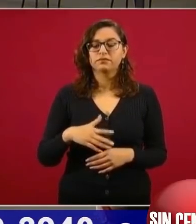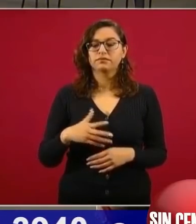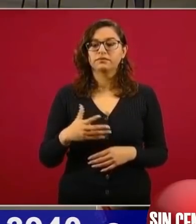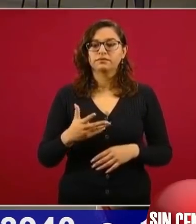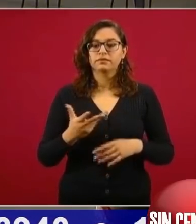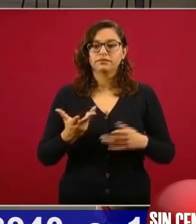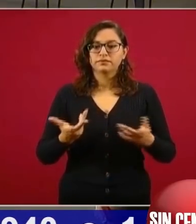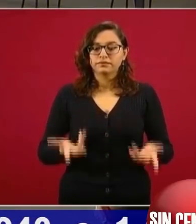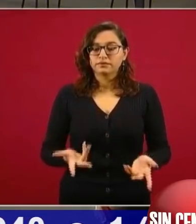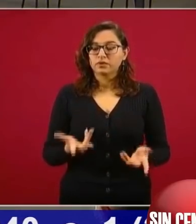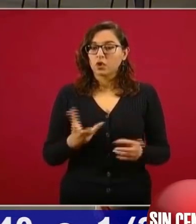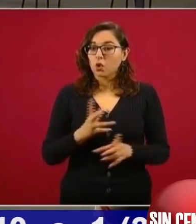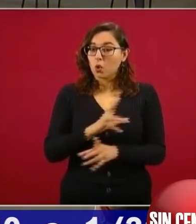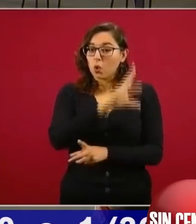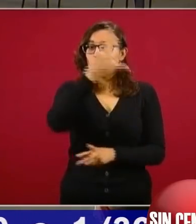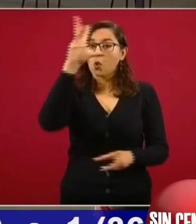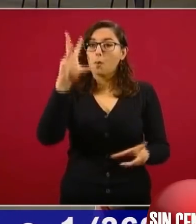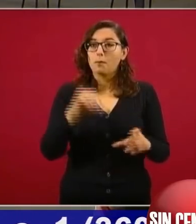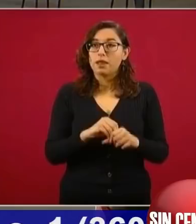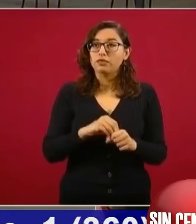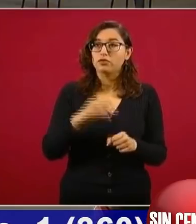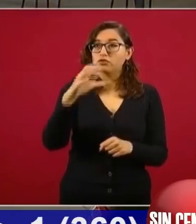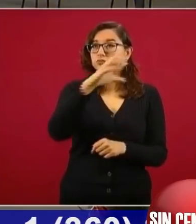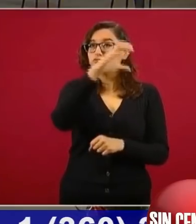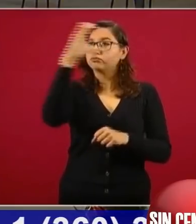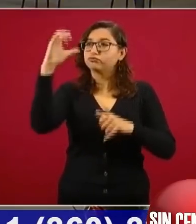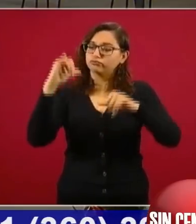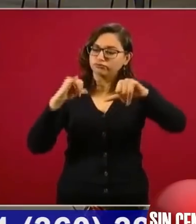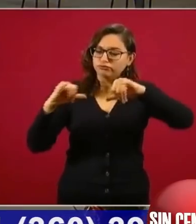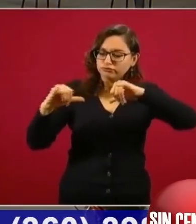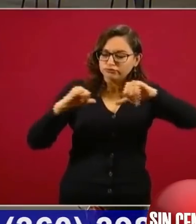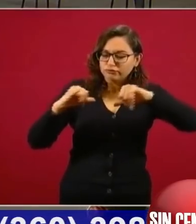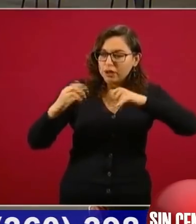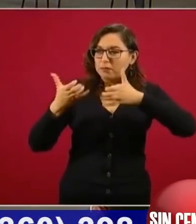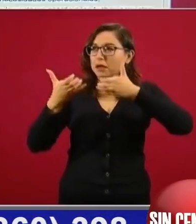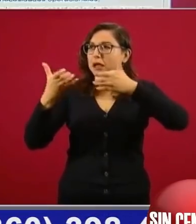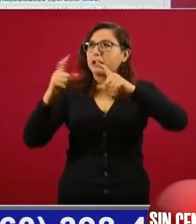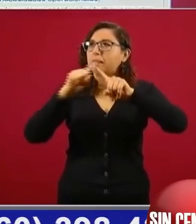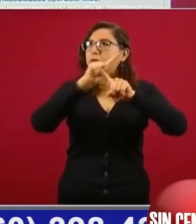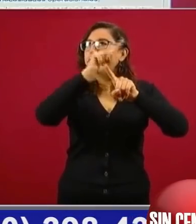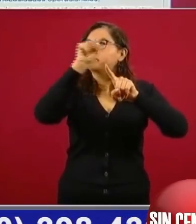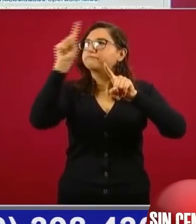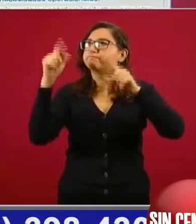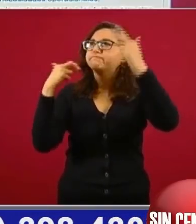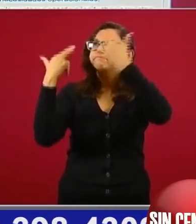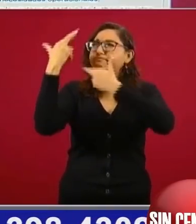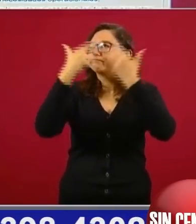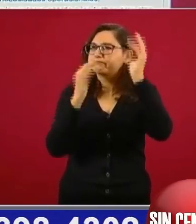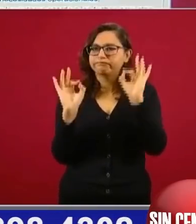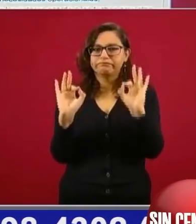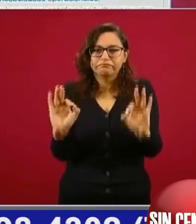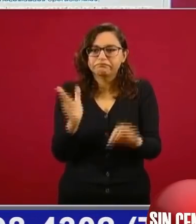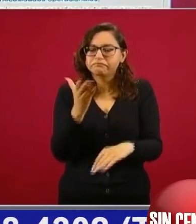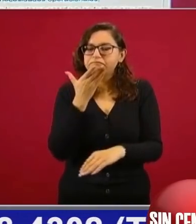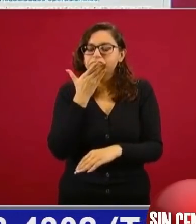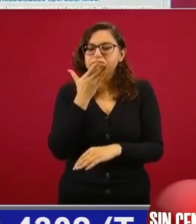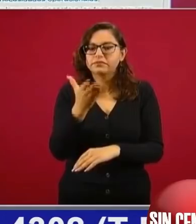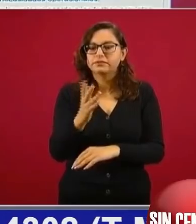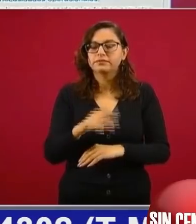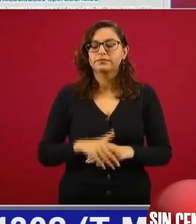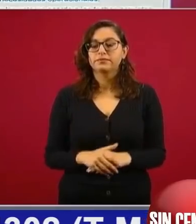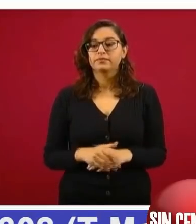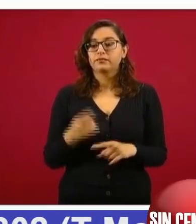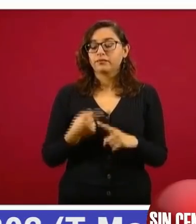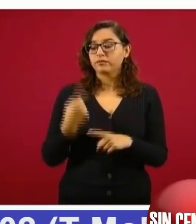el conceptualizar muy bien los espacios aéreos, el cómo estaba ese trabajo. Para mayo del